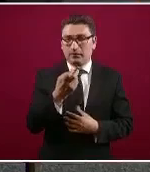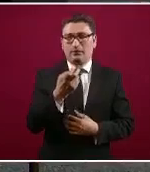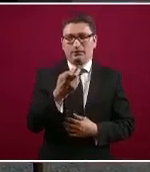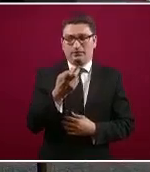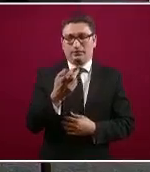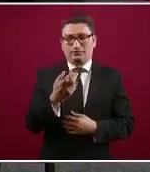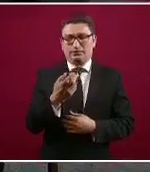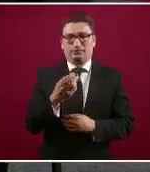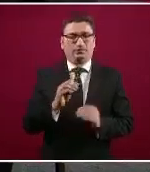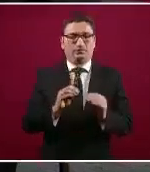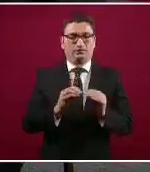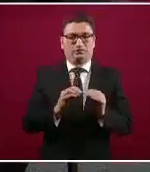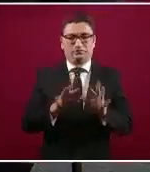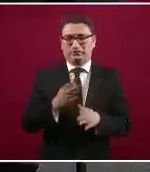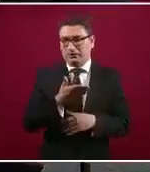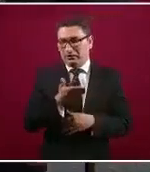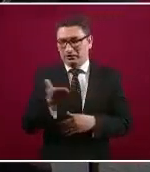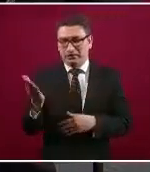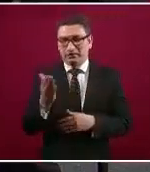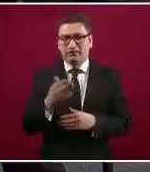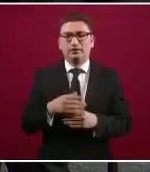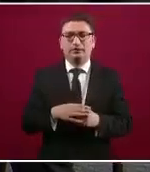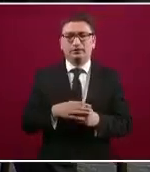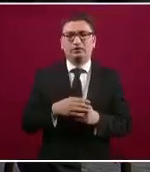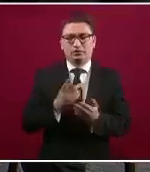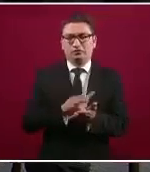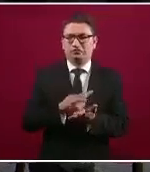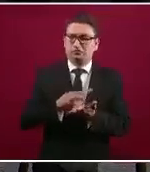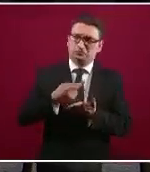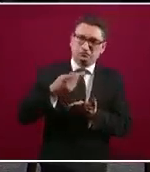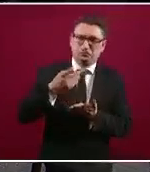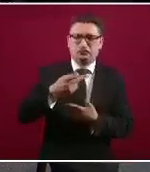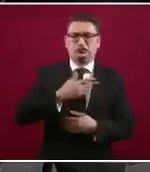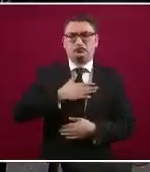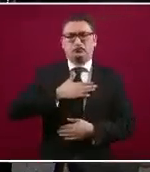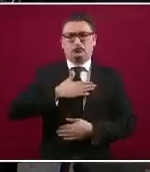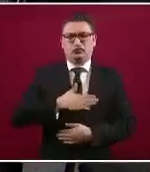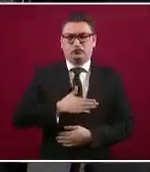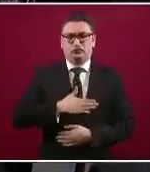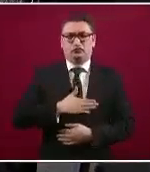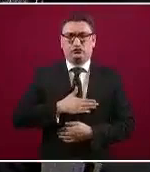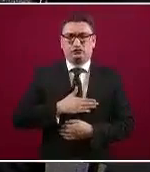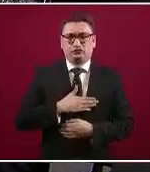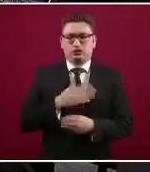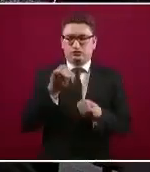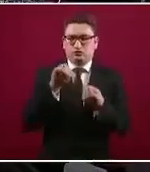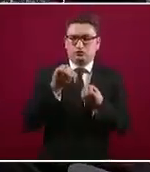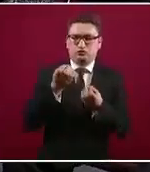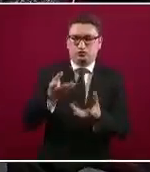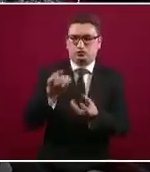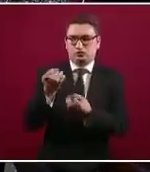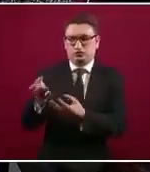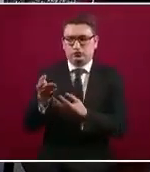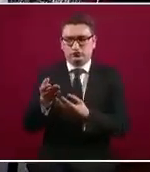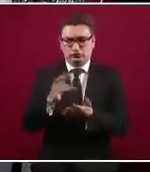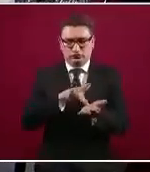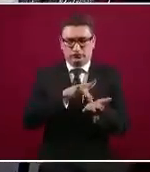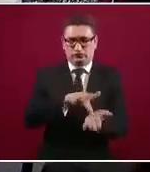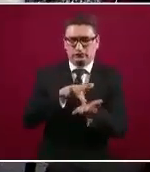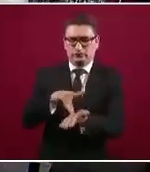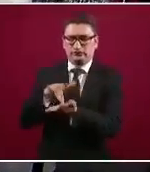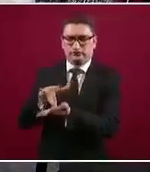van a tener esta recompensa justa, que se les van a entregar